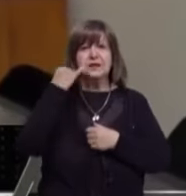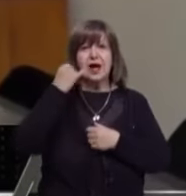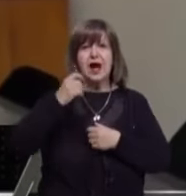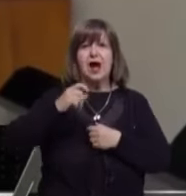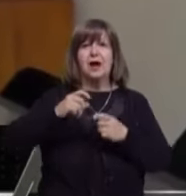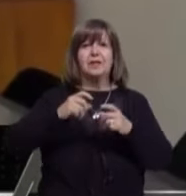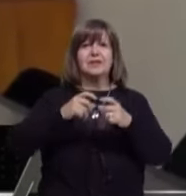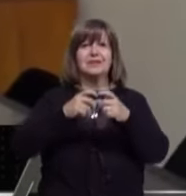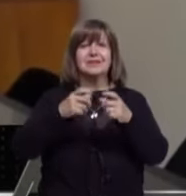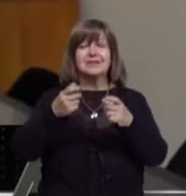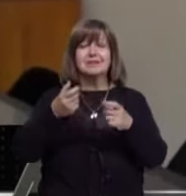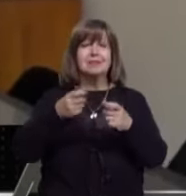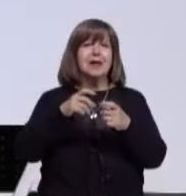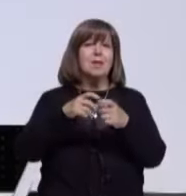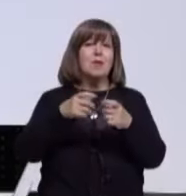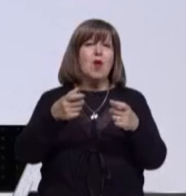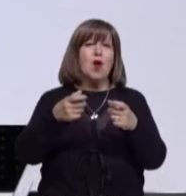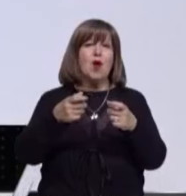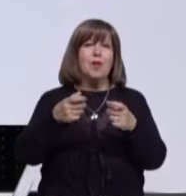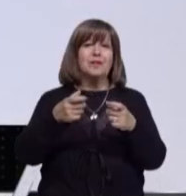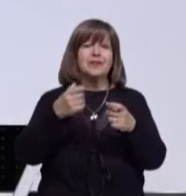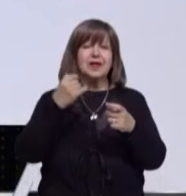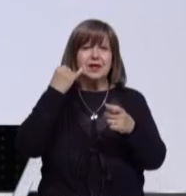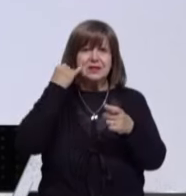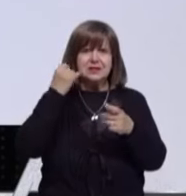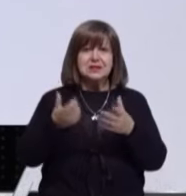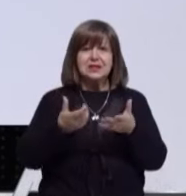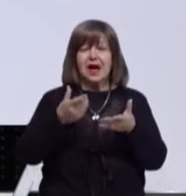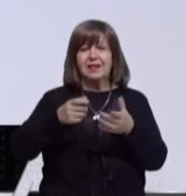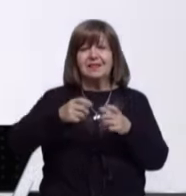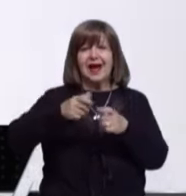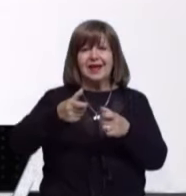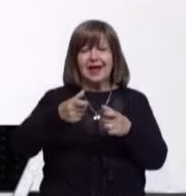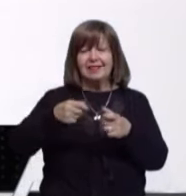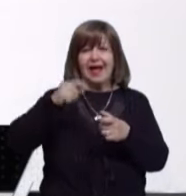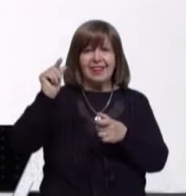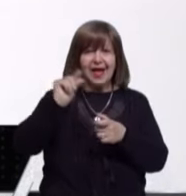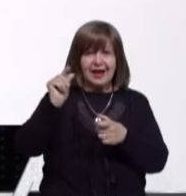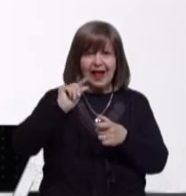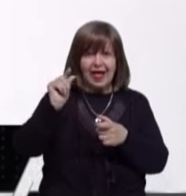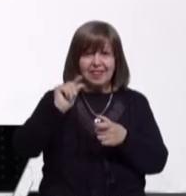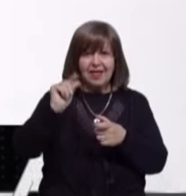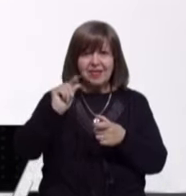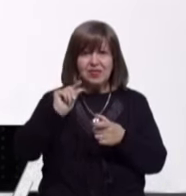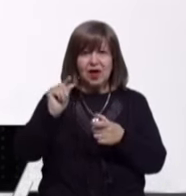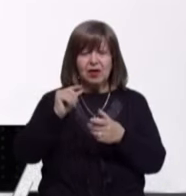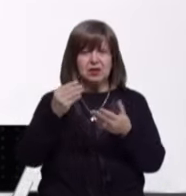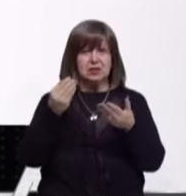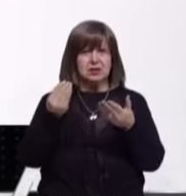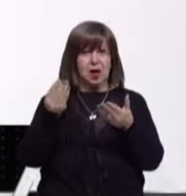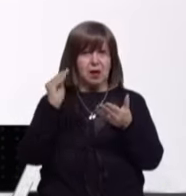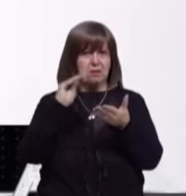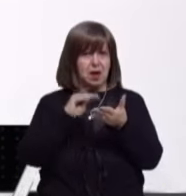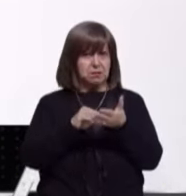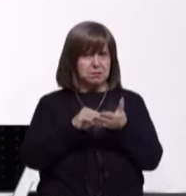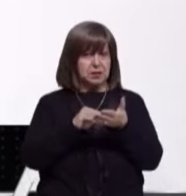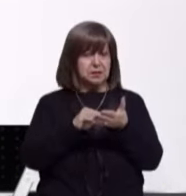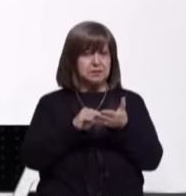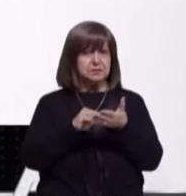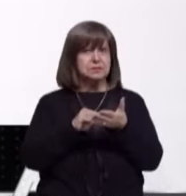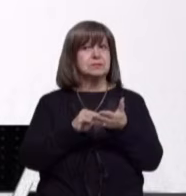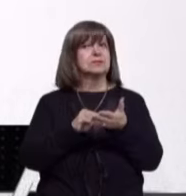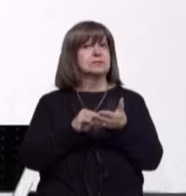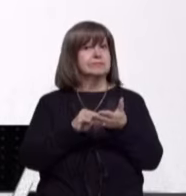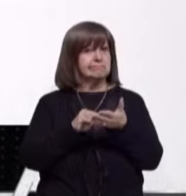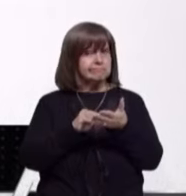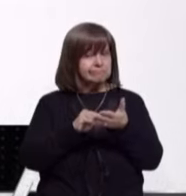crédito, y el delincuente de alguna manera detectó que la persona estaba haciendo este reclamo. Dice, bueno, para poder cursar el reclamo, baja esta